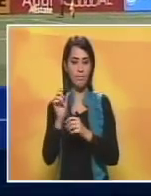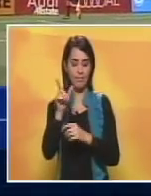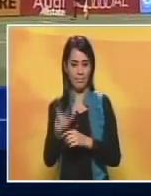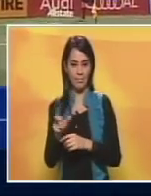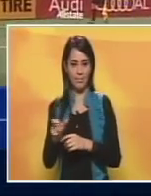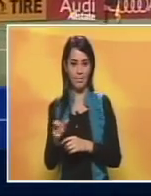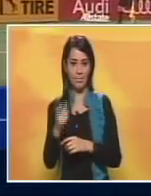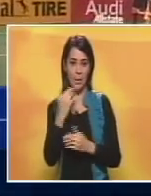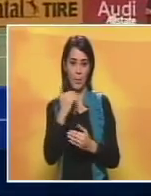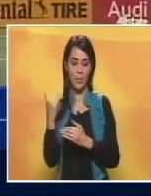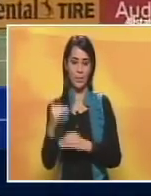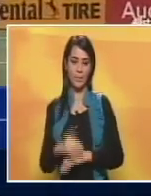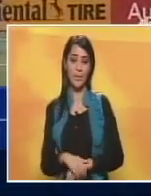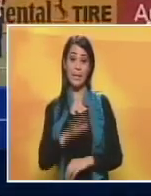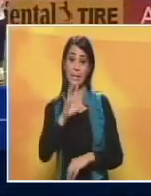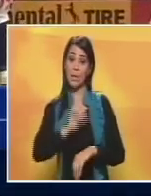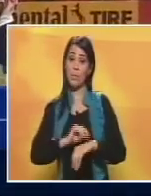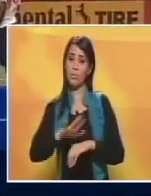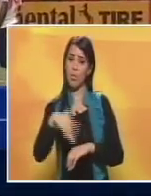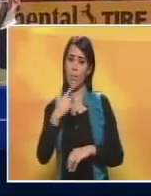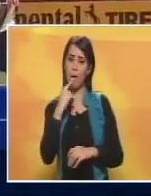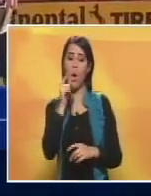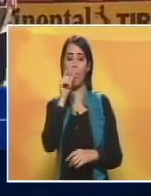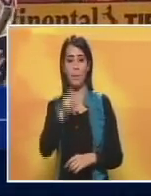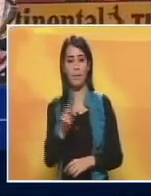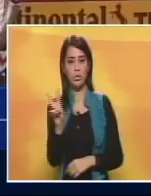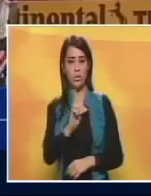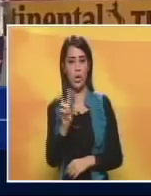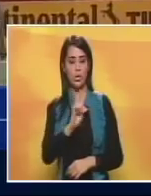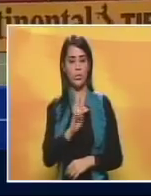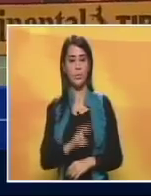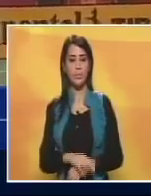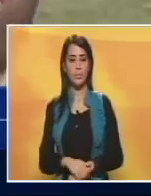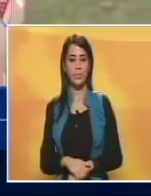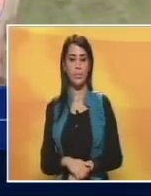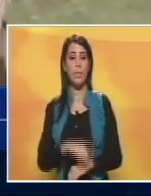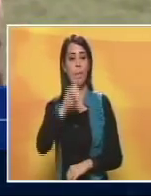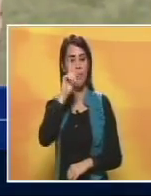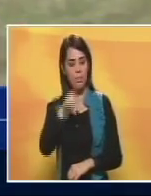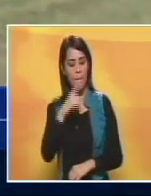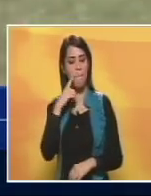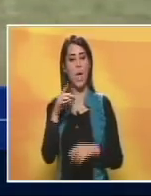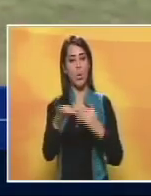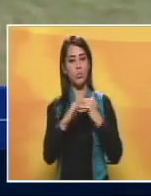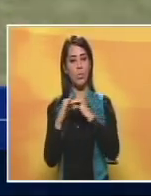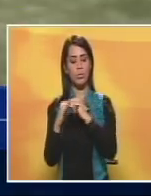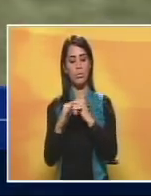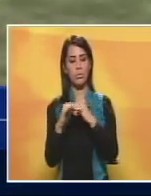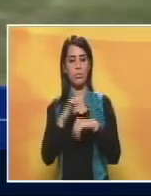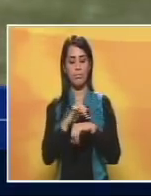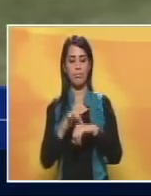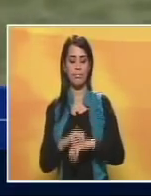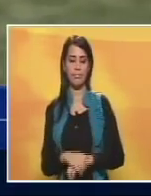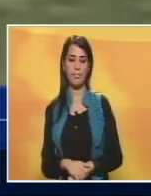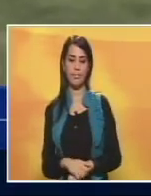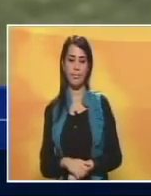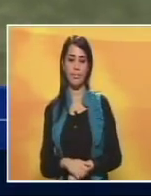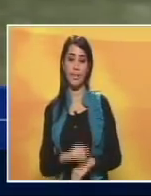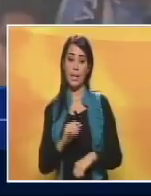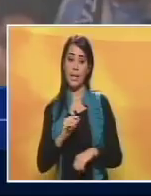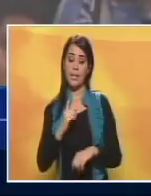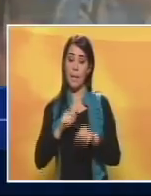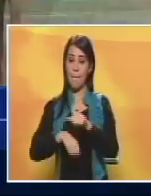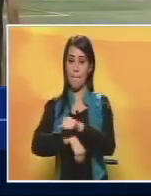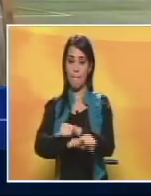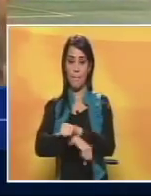una esquina del arco. 5 minutos más tarde, el venezolano Joseph Martínez colocó la igualdad en el marcador. Ya en la tanda de